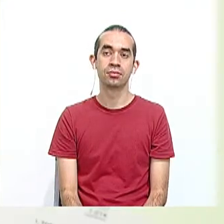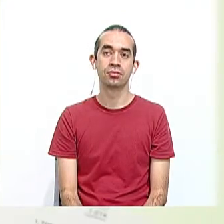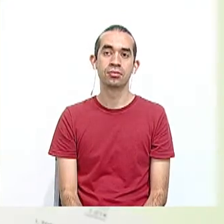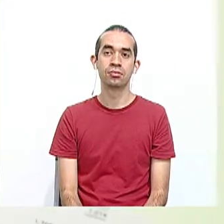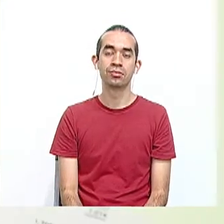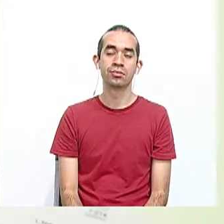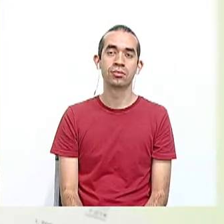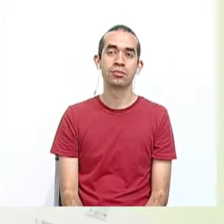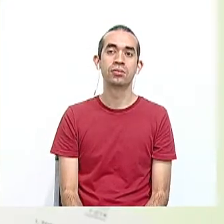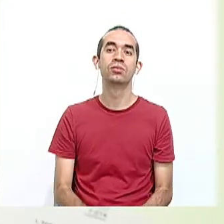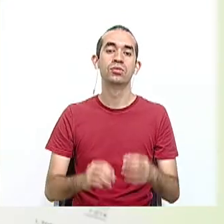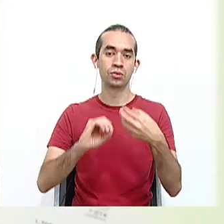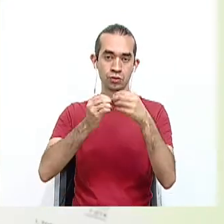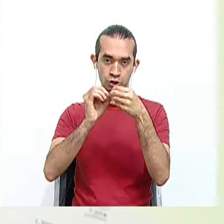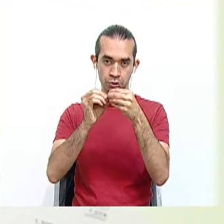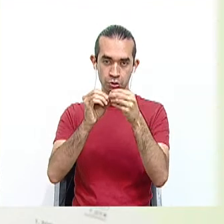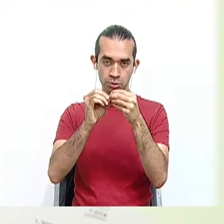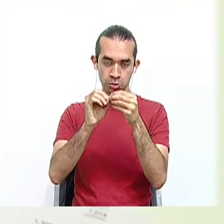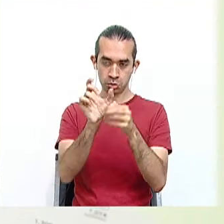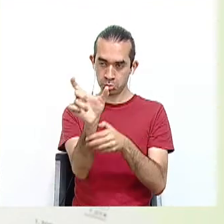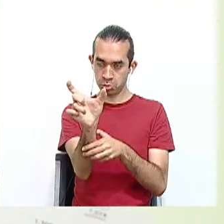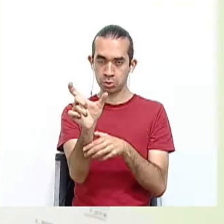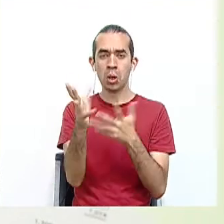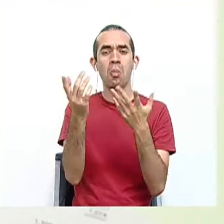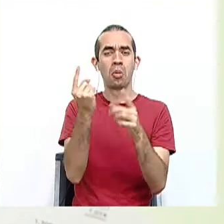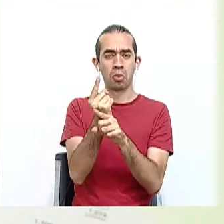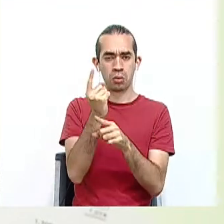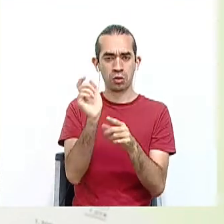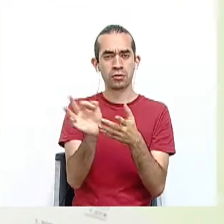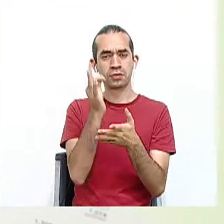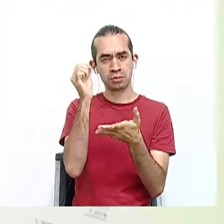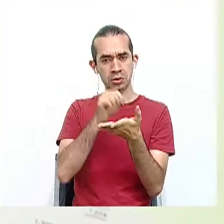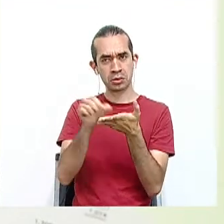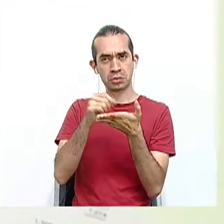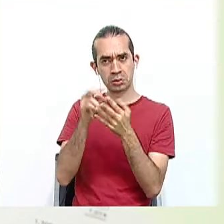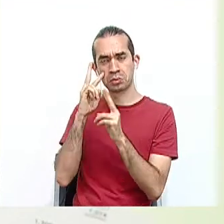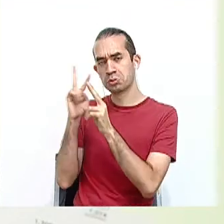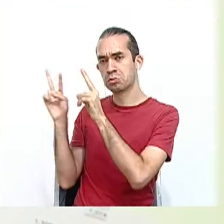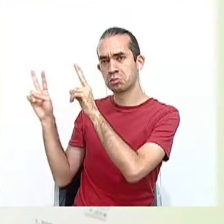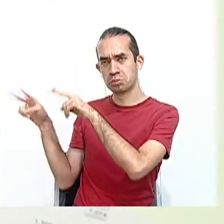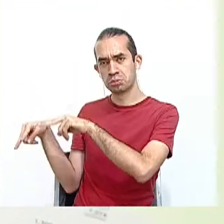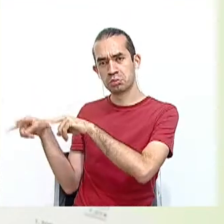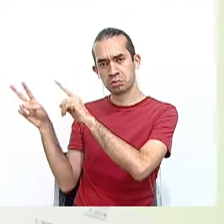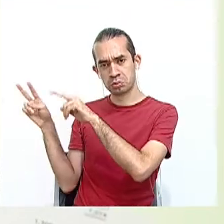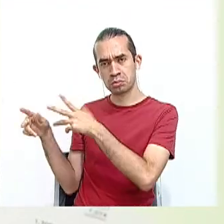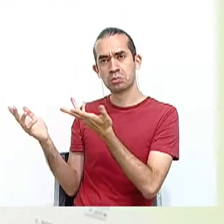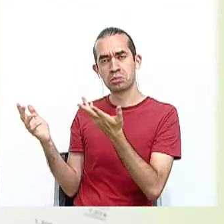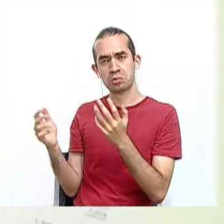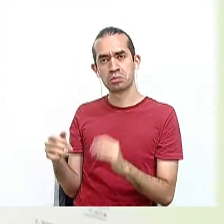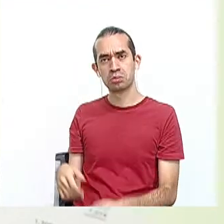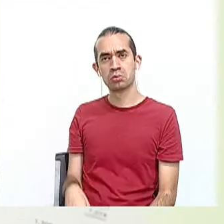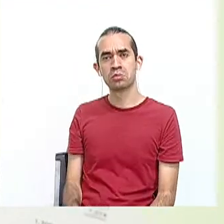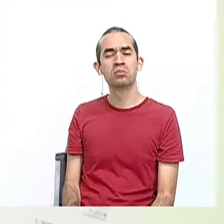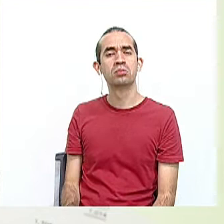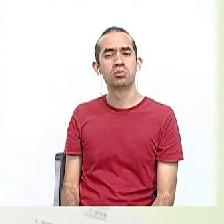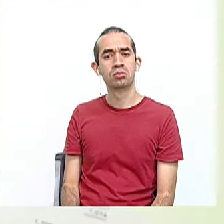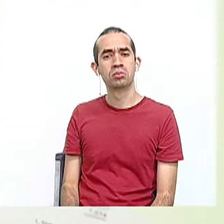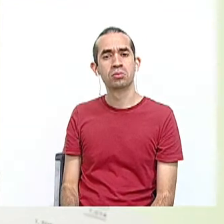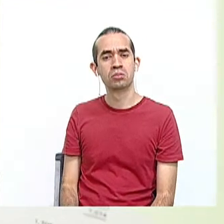En las expresiones numéricas, ¿cómo se escribe correctamente la cifra? Por ejemplo, en dato contable,